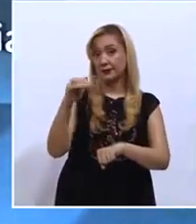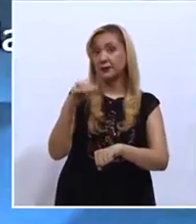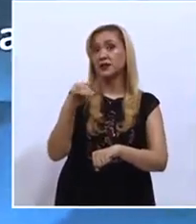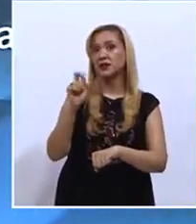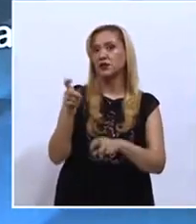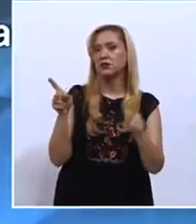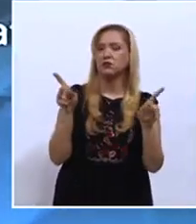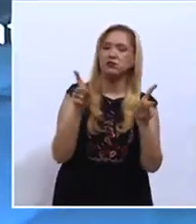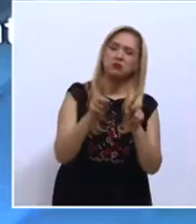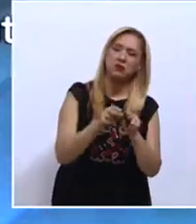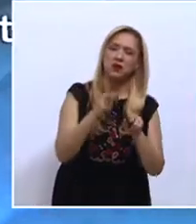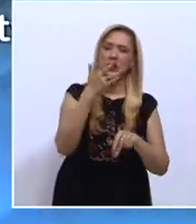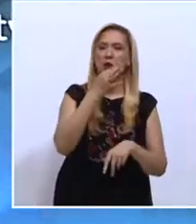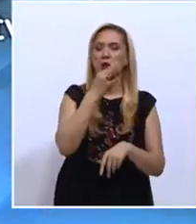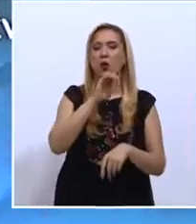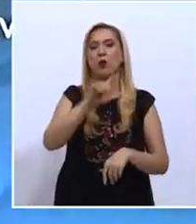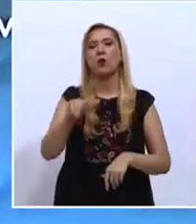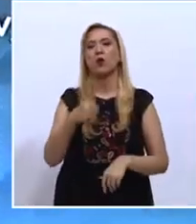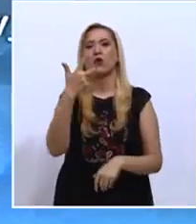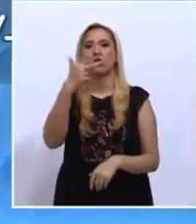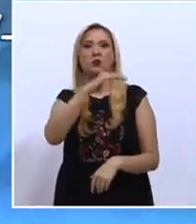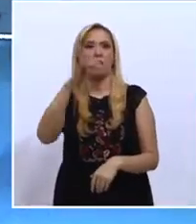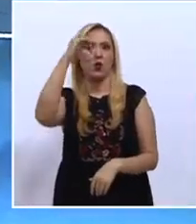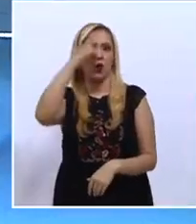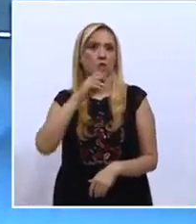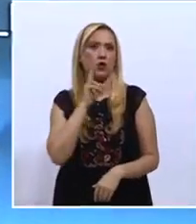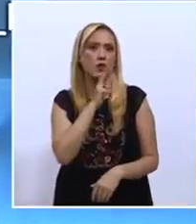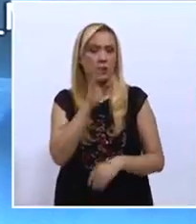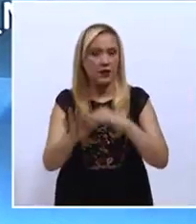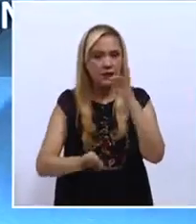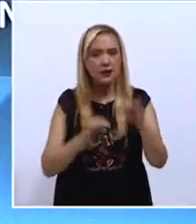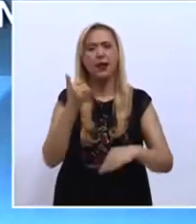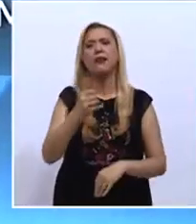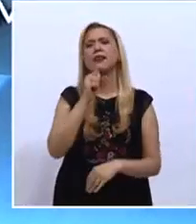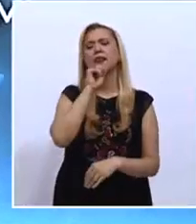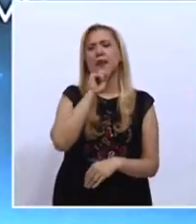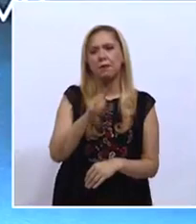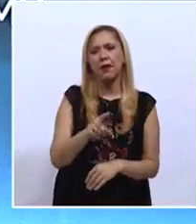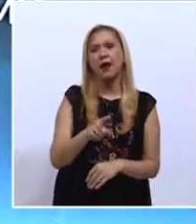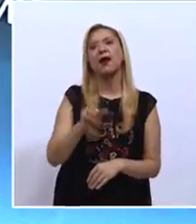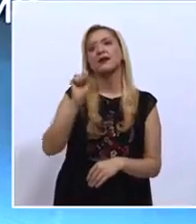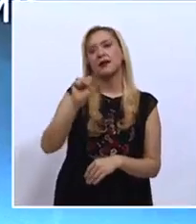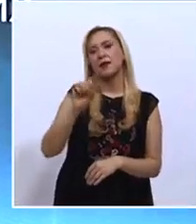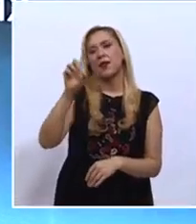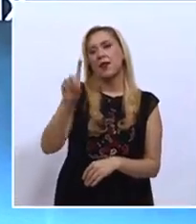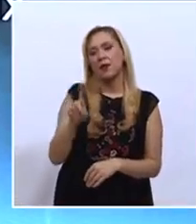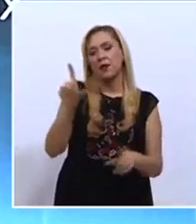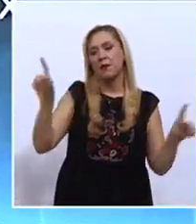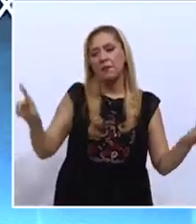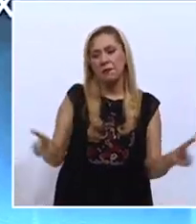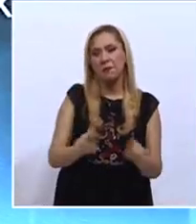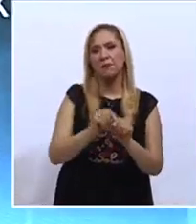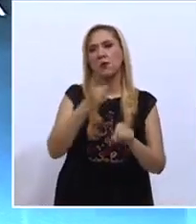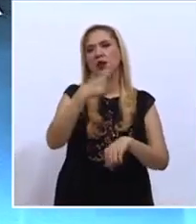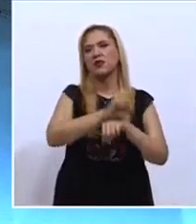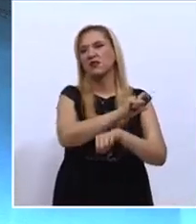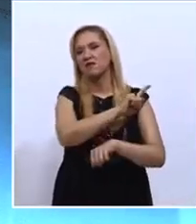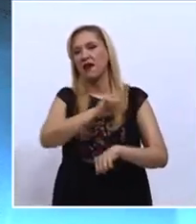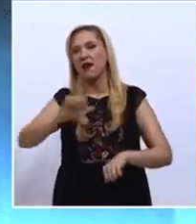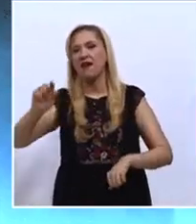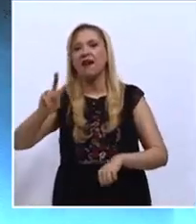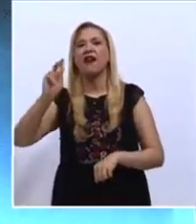las 20:30 el noticiero nocturno. También lo invitamos a ver Semanario Judicial, resumen de noticias,